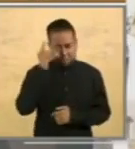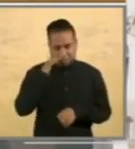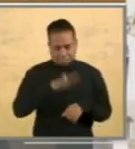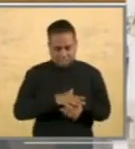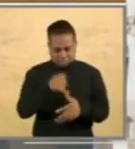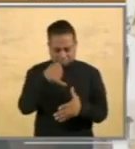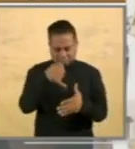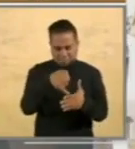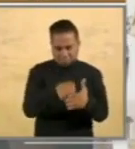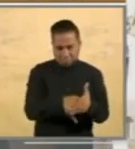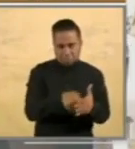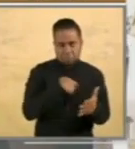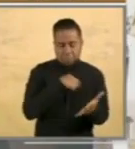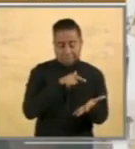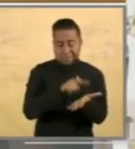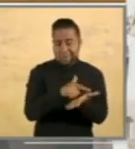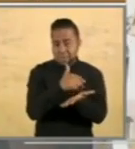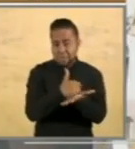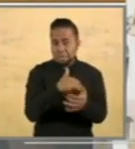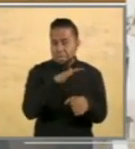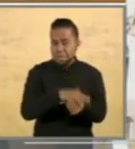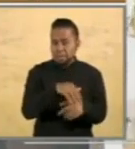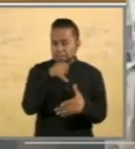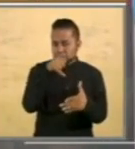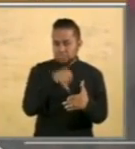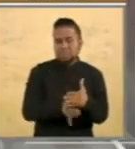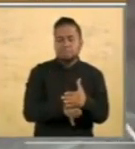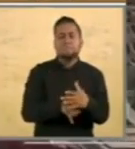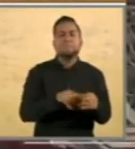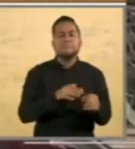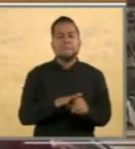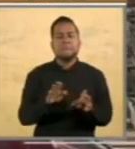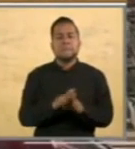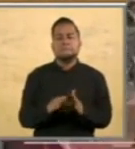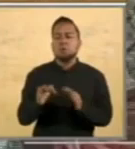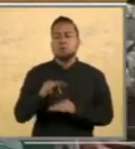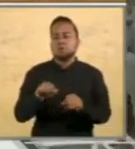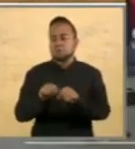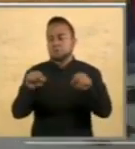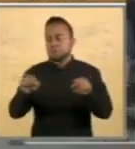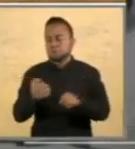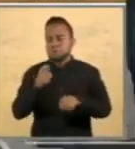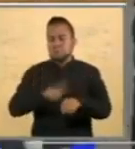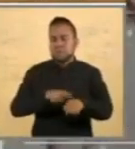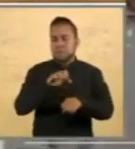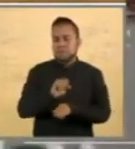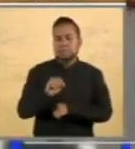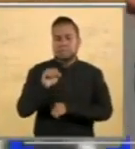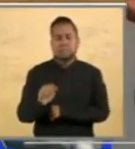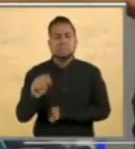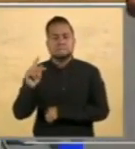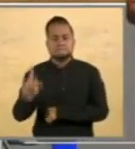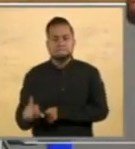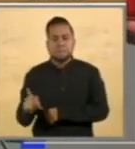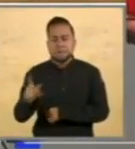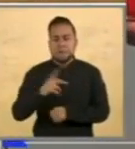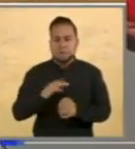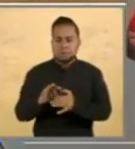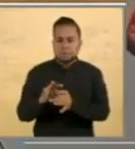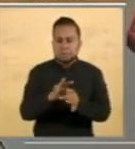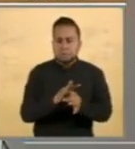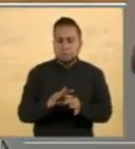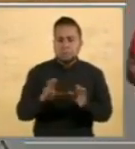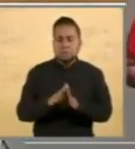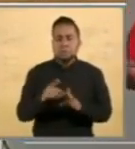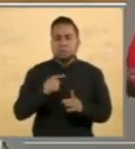profundo de nuestra legislación más profundo de cómo todo el sistema Estatal de seguridad pública se cuestiona